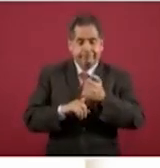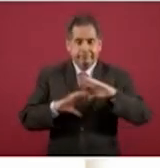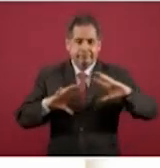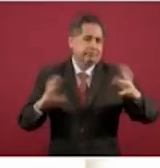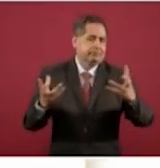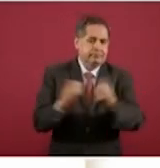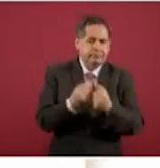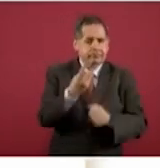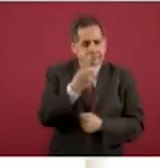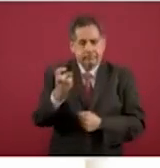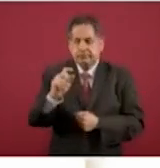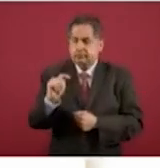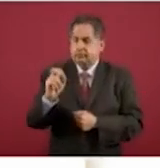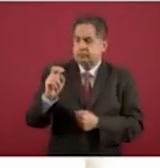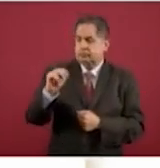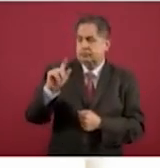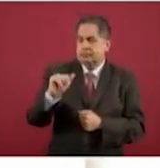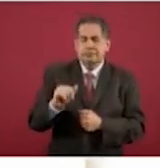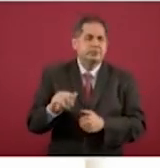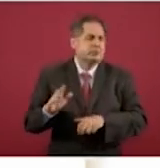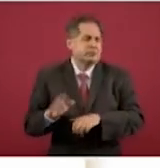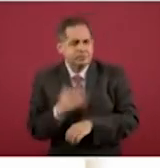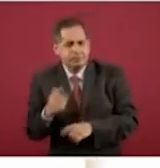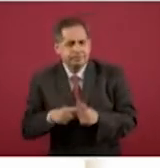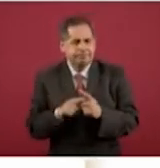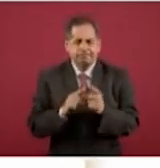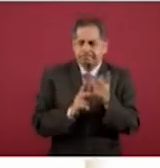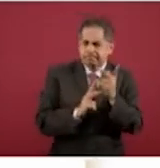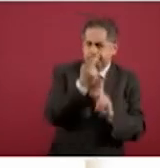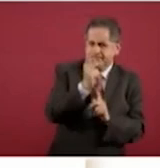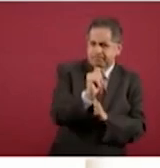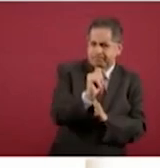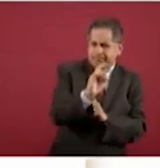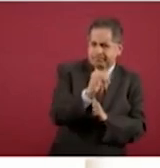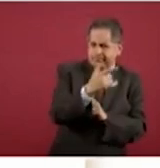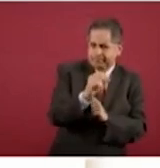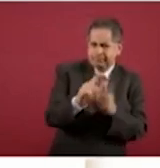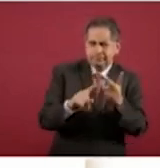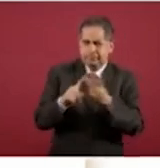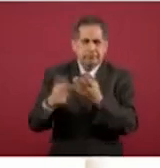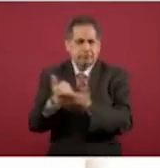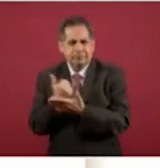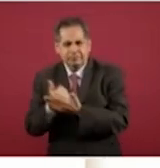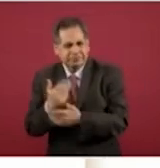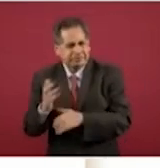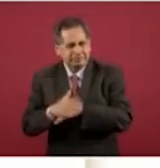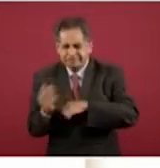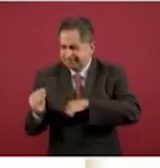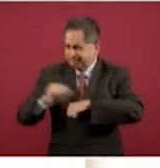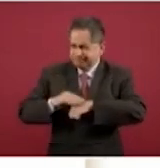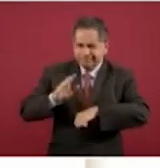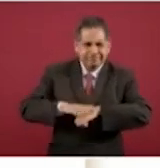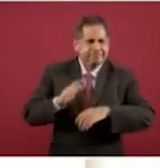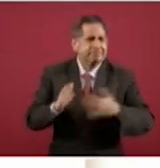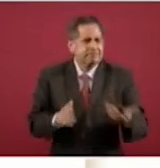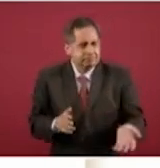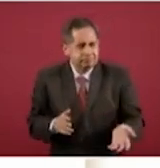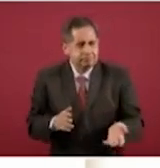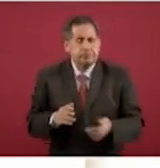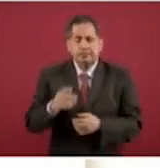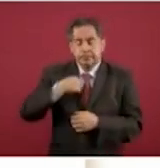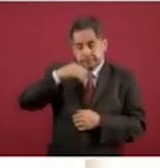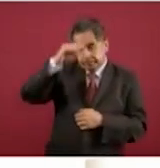aumento en el caso del trigo y el arroz no necesariamente se está